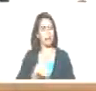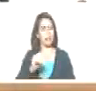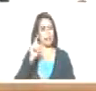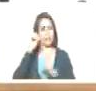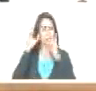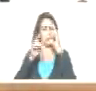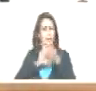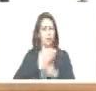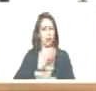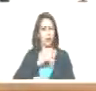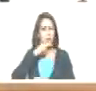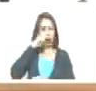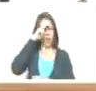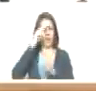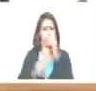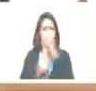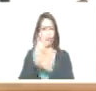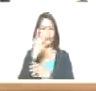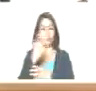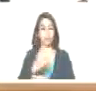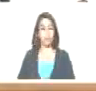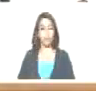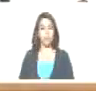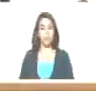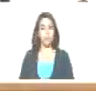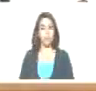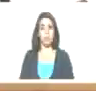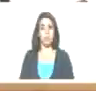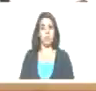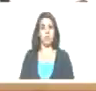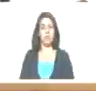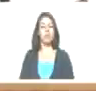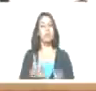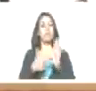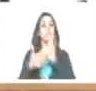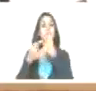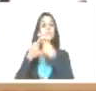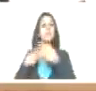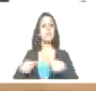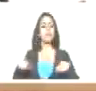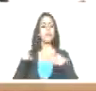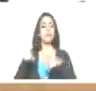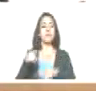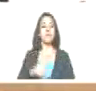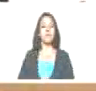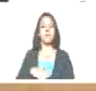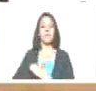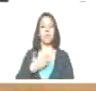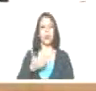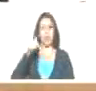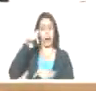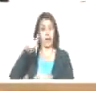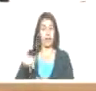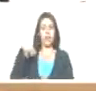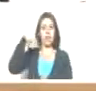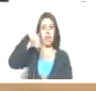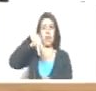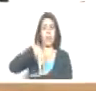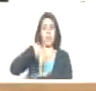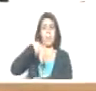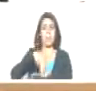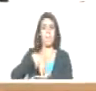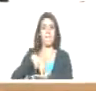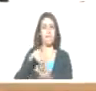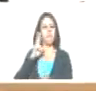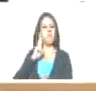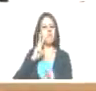padres fundadores. Lo que nos diferencia es que nos podemos levantar aquí y darle la cara al pueblo de